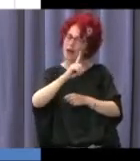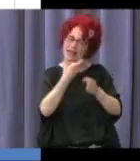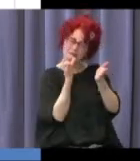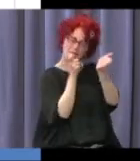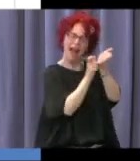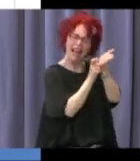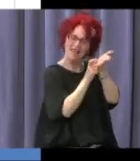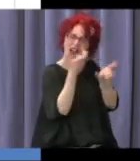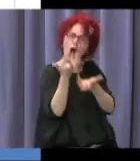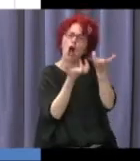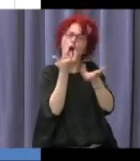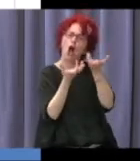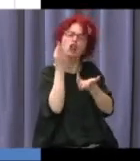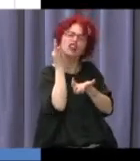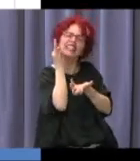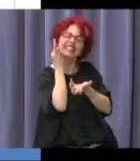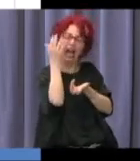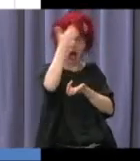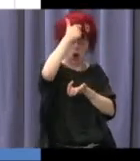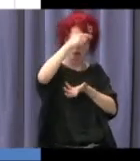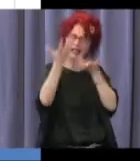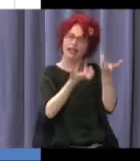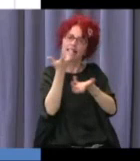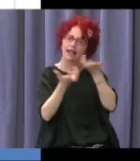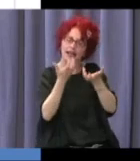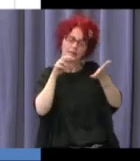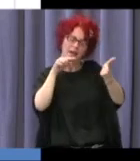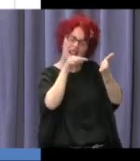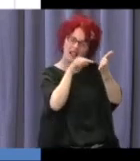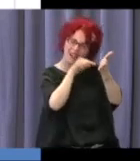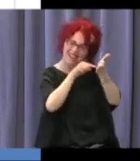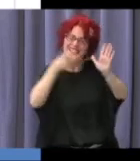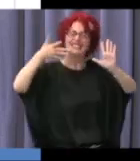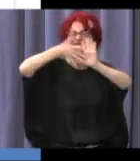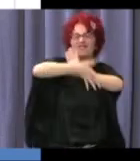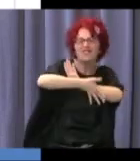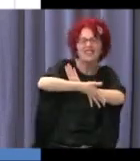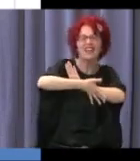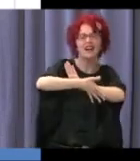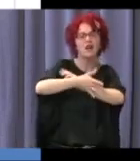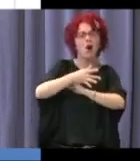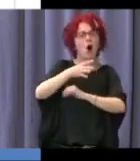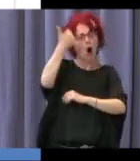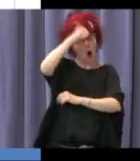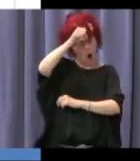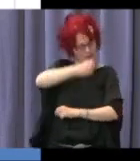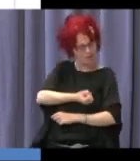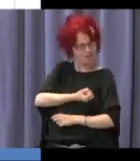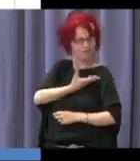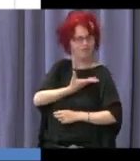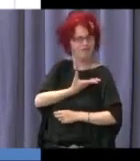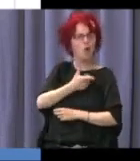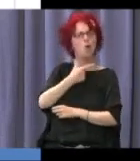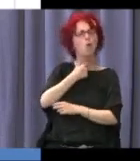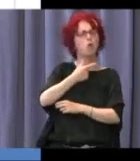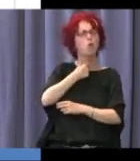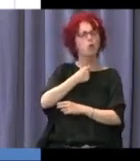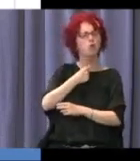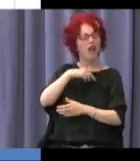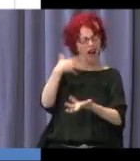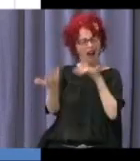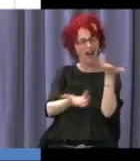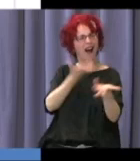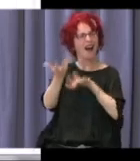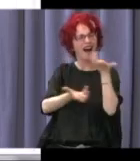cocinillas por una palabra que funciona, pero funciona como el hombre que es aficionado a cocinar, no porque se haya entrometido en un campo que no sea el